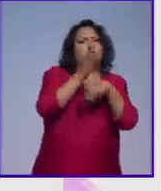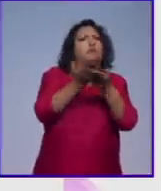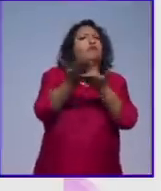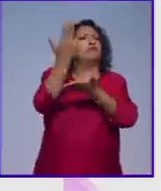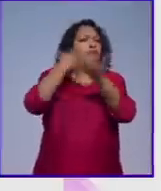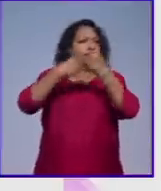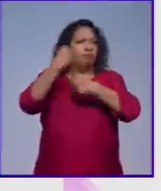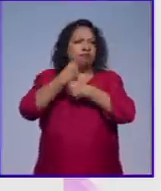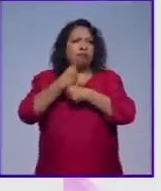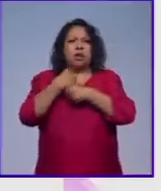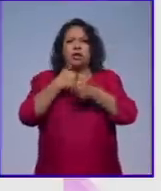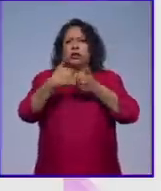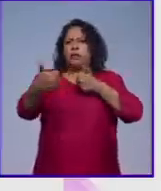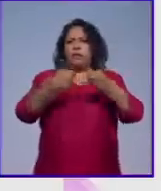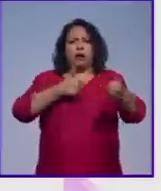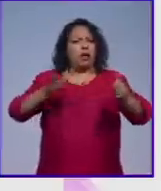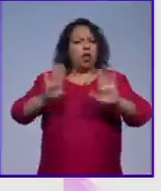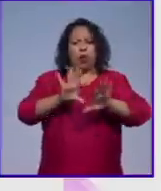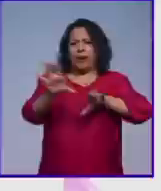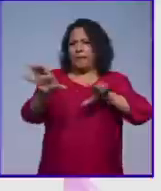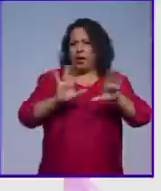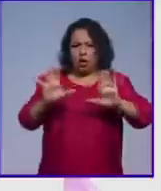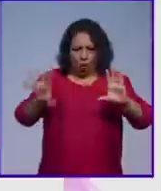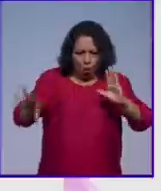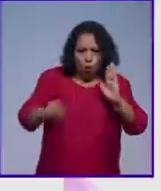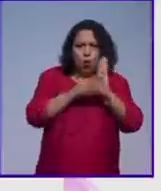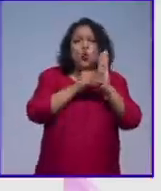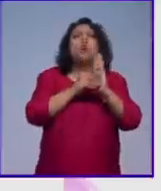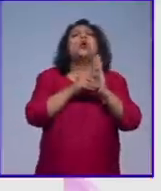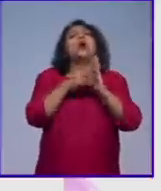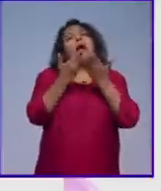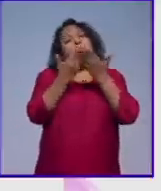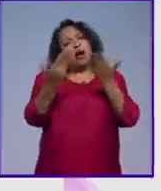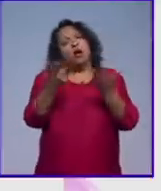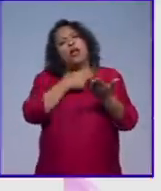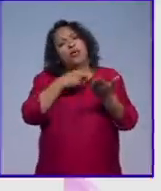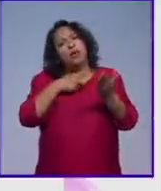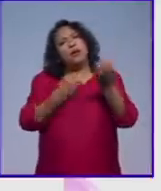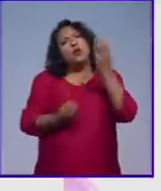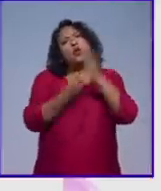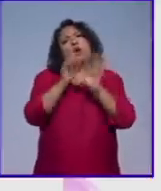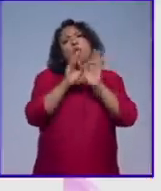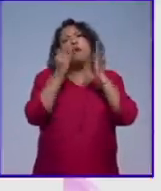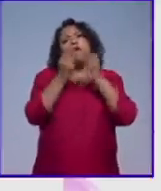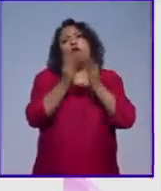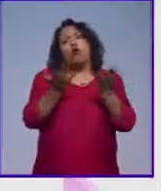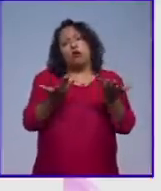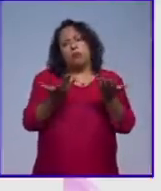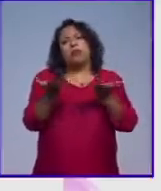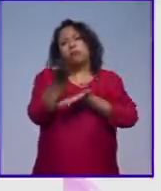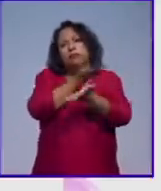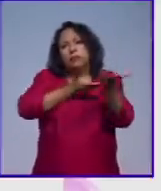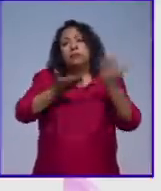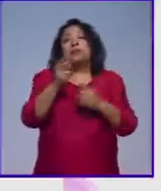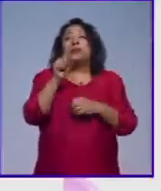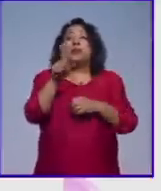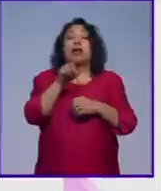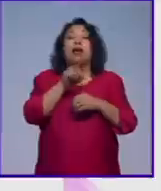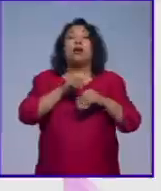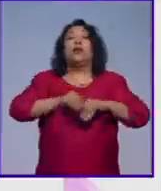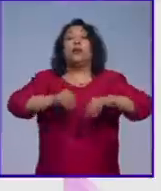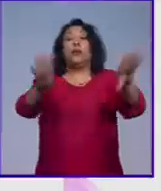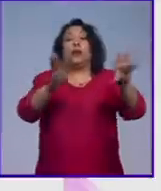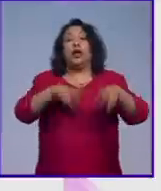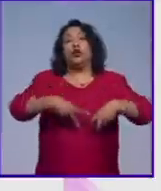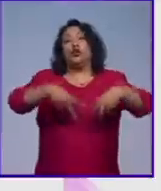no estén del todo separados. Creo que con este tipo de cosas es momento de establecer unas nuevas dinámicas. Porque además las plataformas en las que se